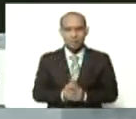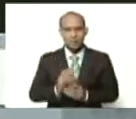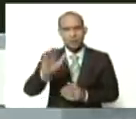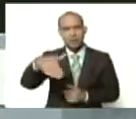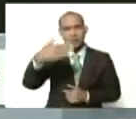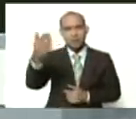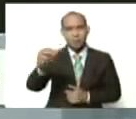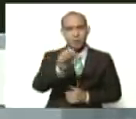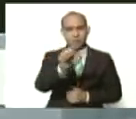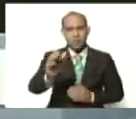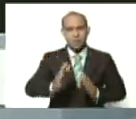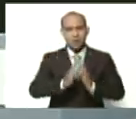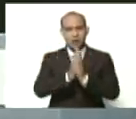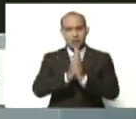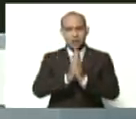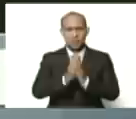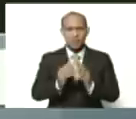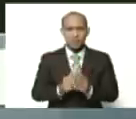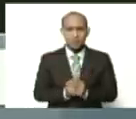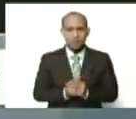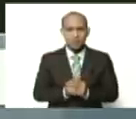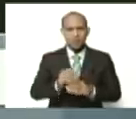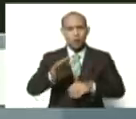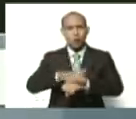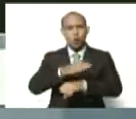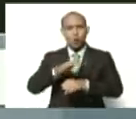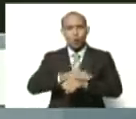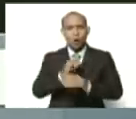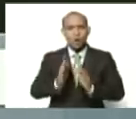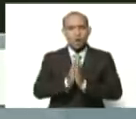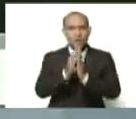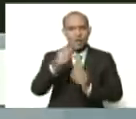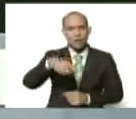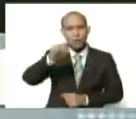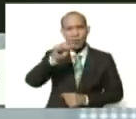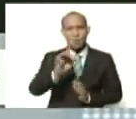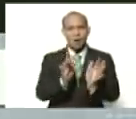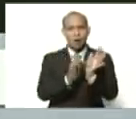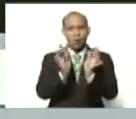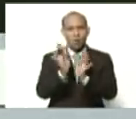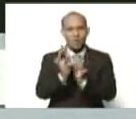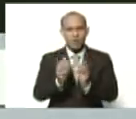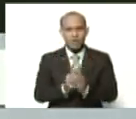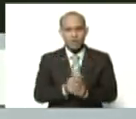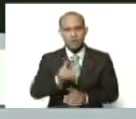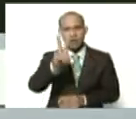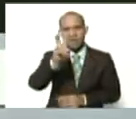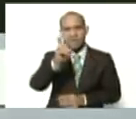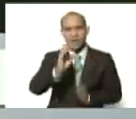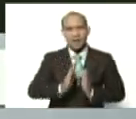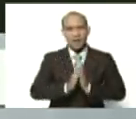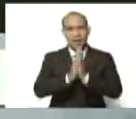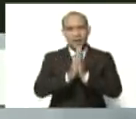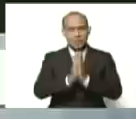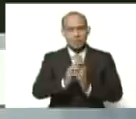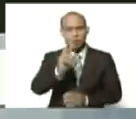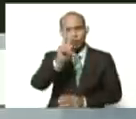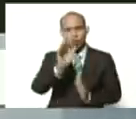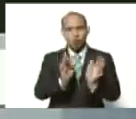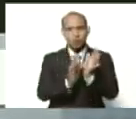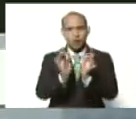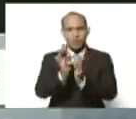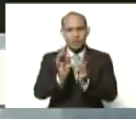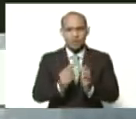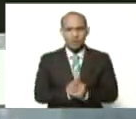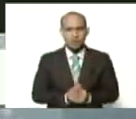la Semana Santa tal como tal es el jueves santo, 1 de abril, viernes santo, 2 de abril,